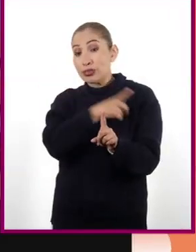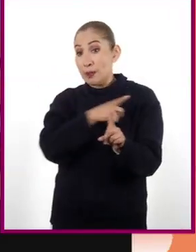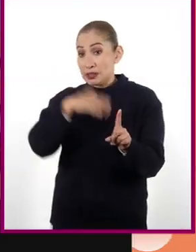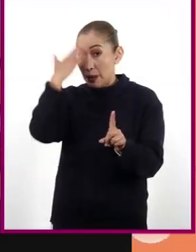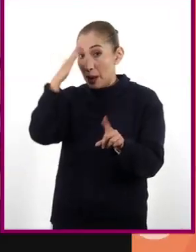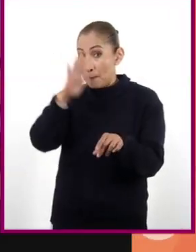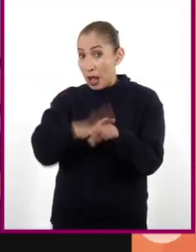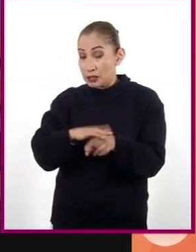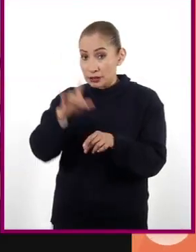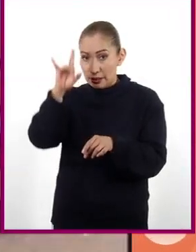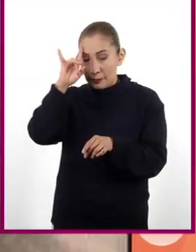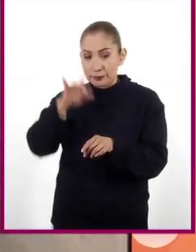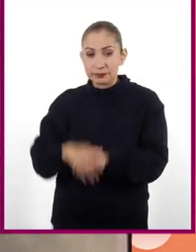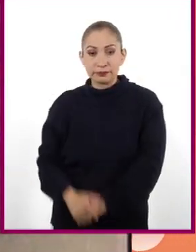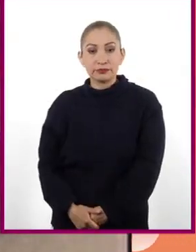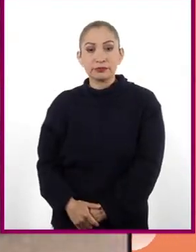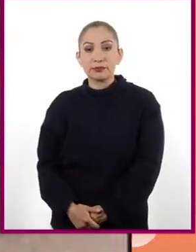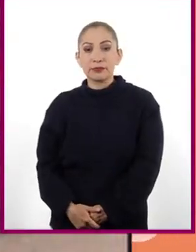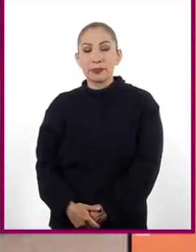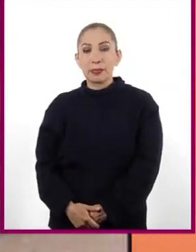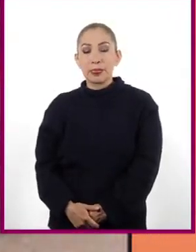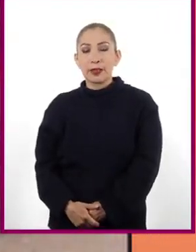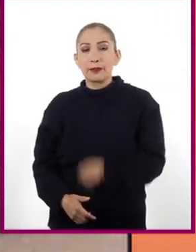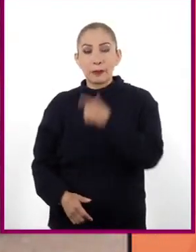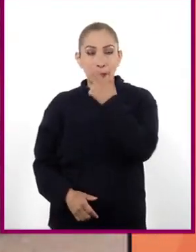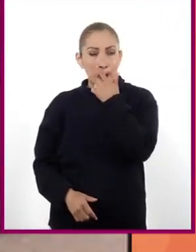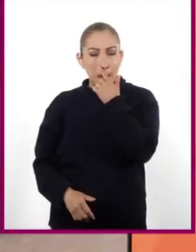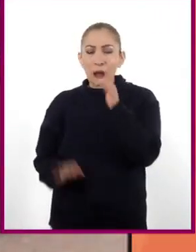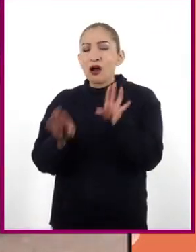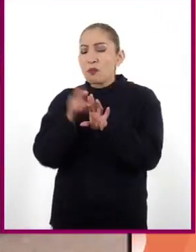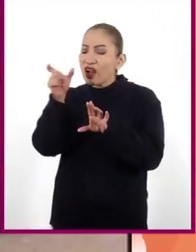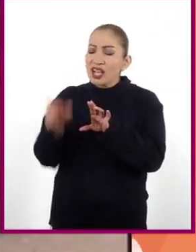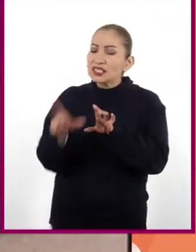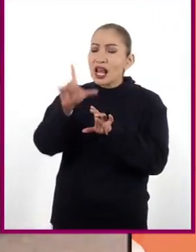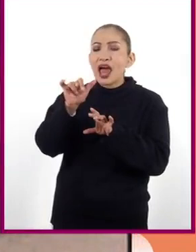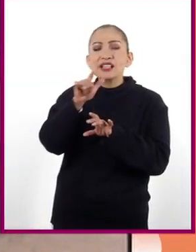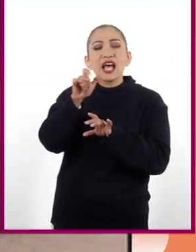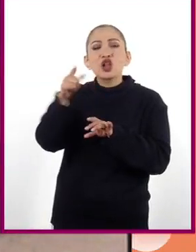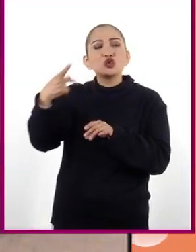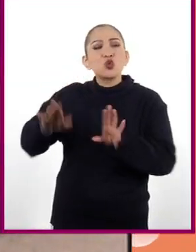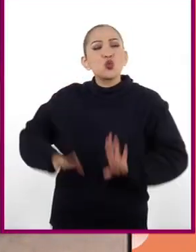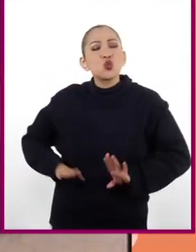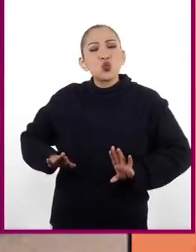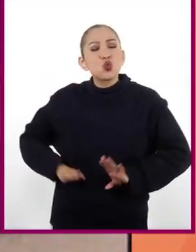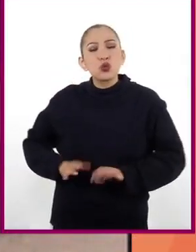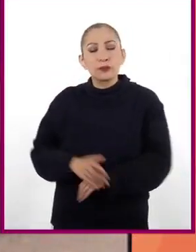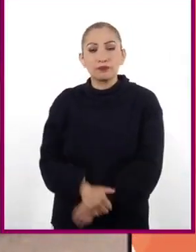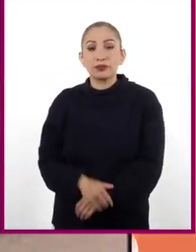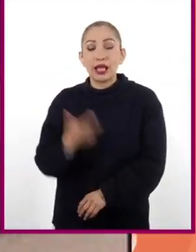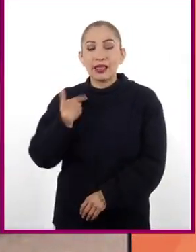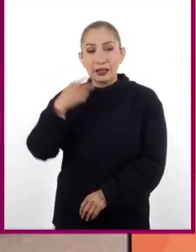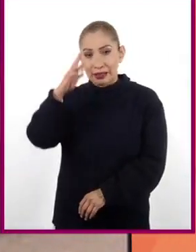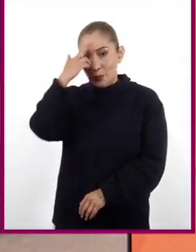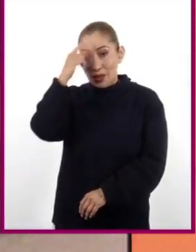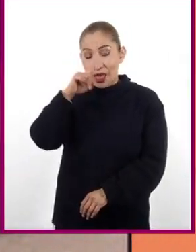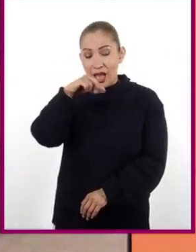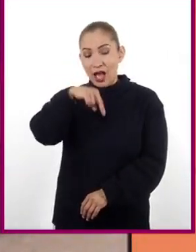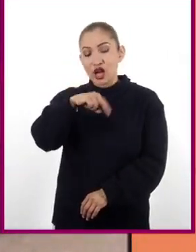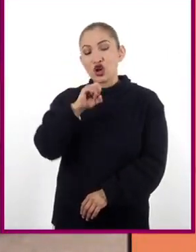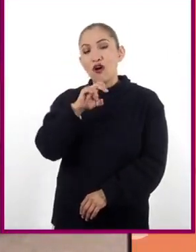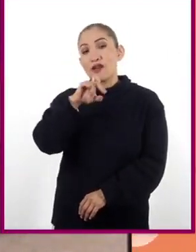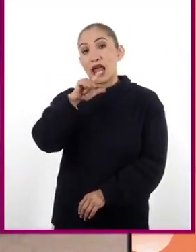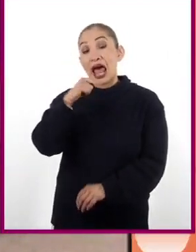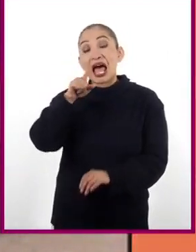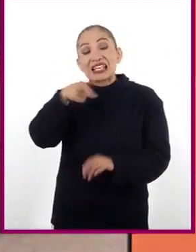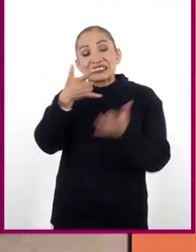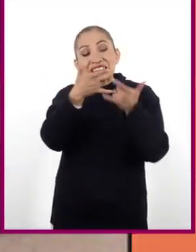saber más que el diablo. ¿Cómo era Lázaro y cuál era su carácter? Mira, tenía que recordarse que la novela es